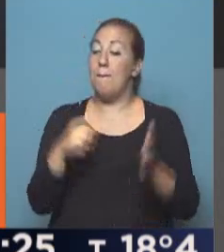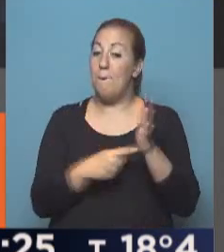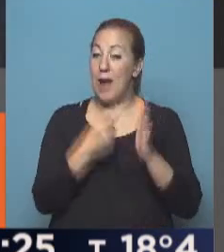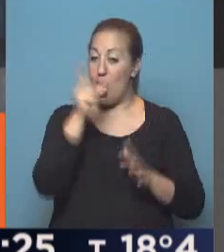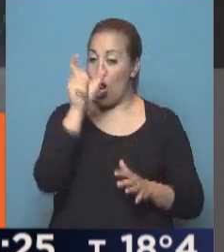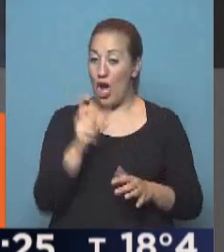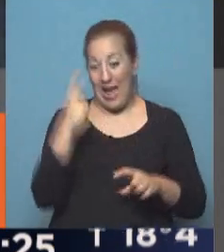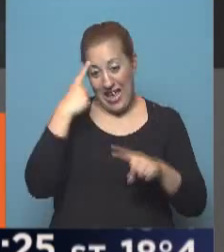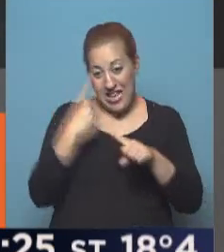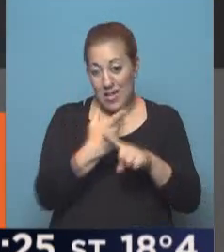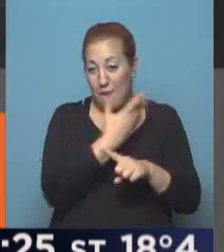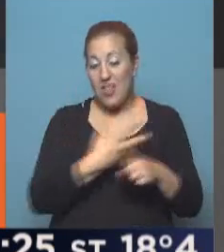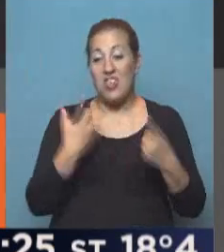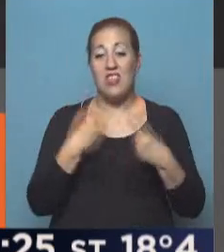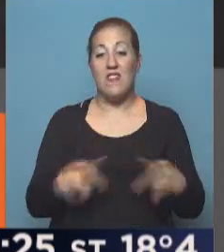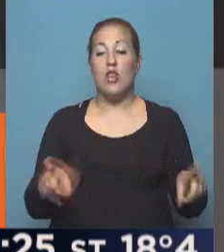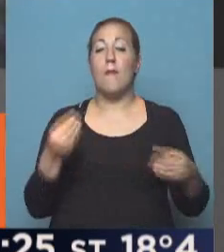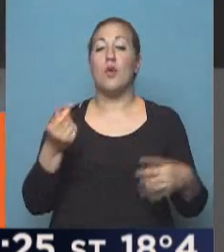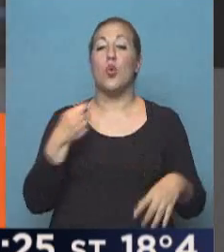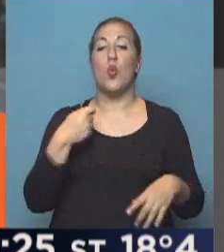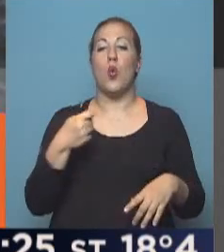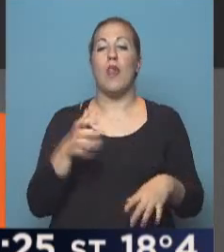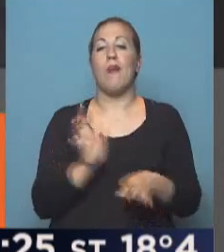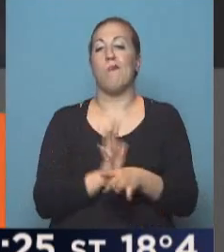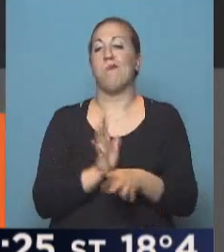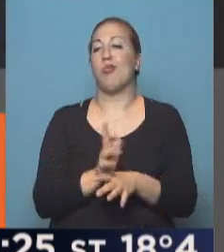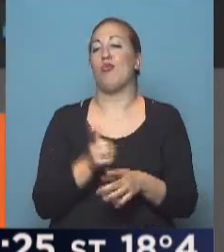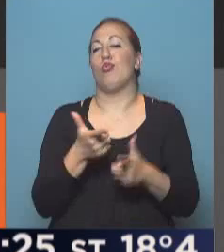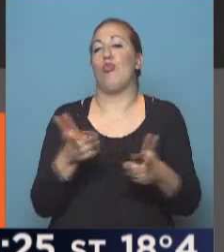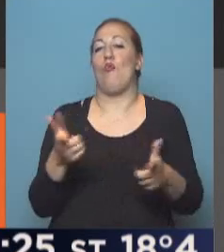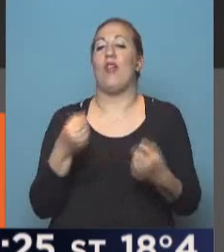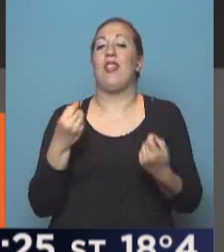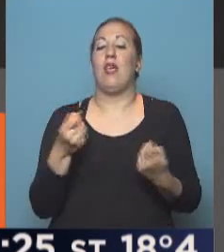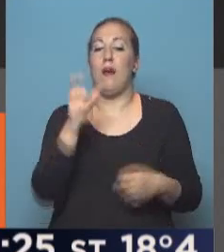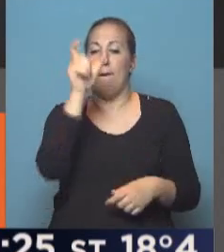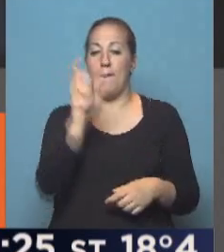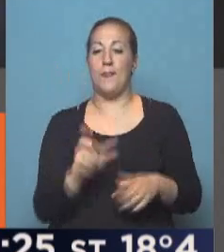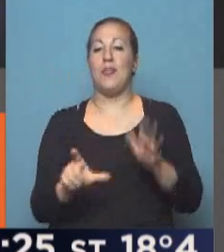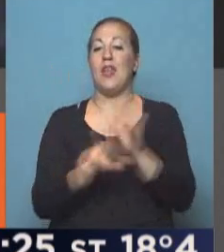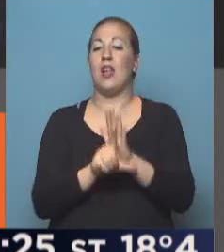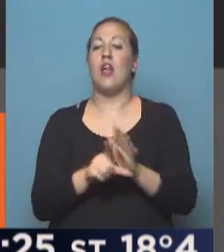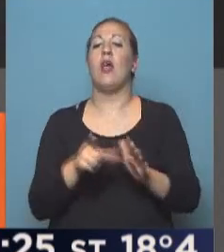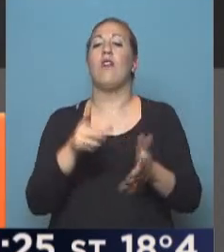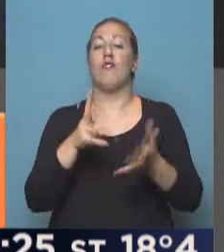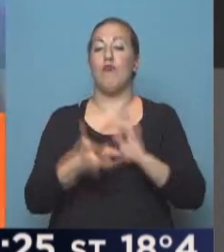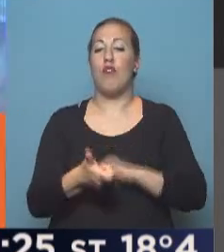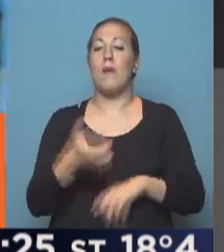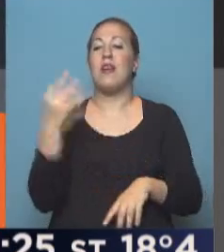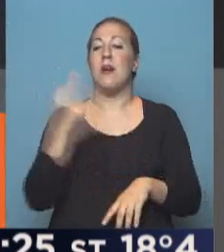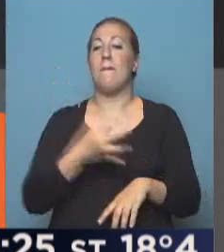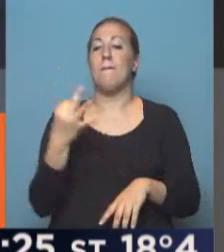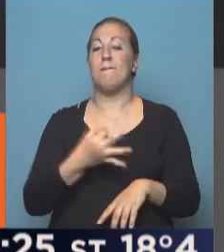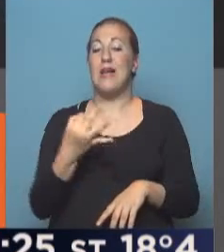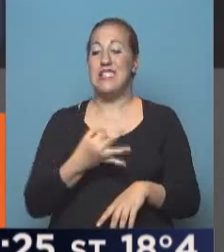presidenta es distinto porque se trata de un régimen jubilatorio de privilegio es decir el legislador ha creado un régimen especial o también llamado de